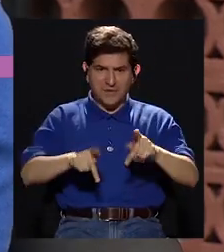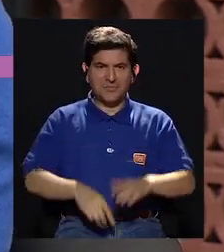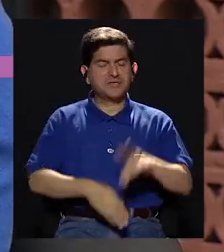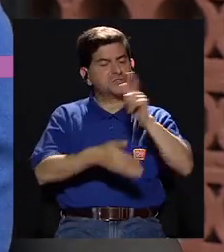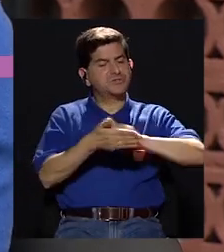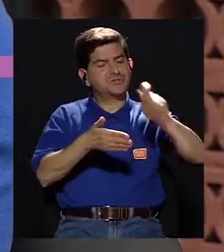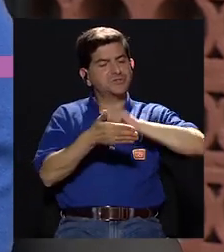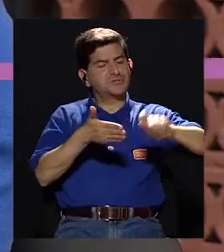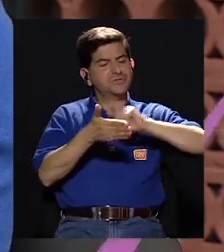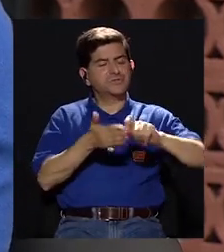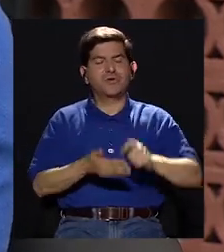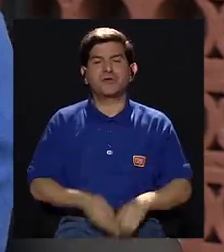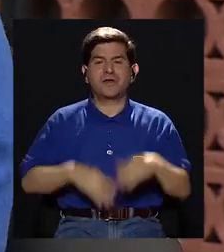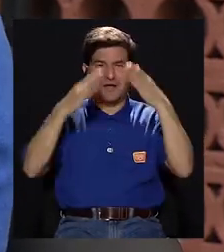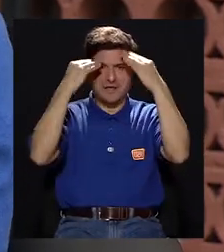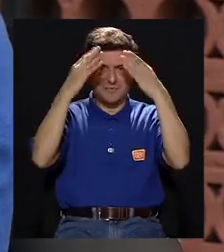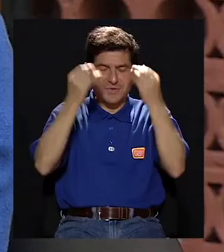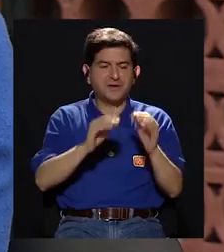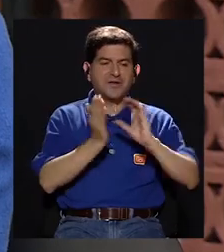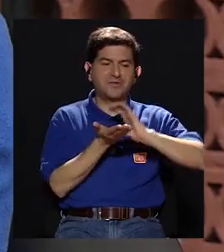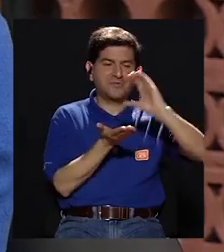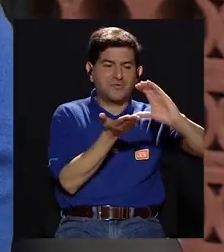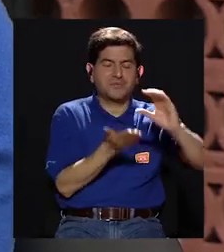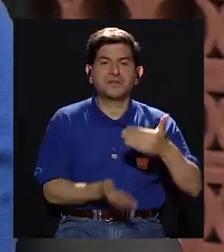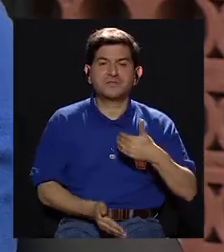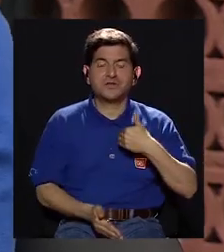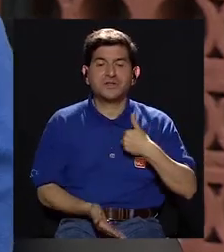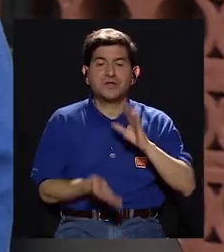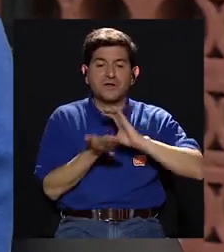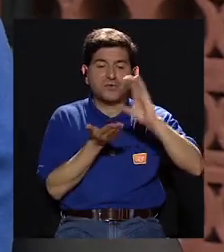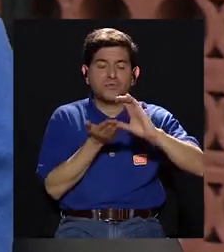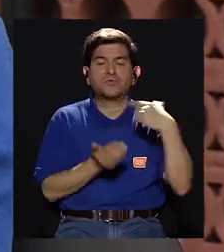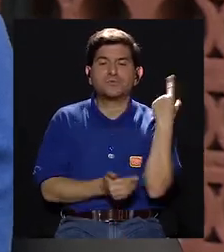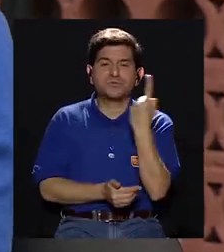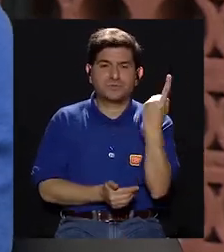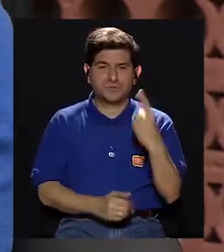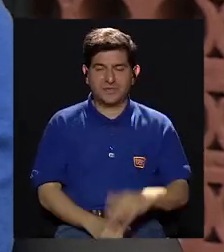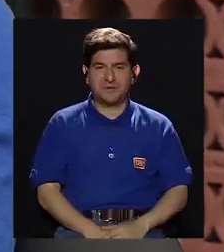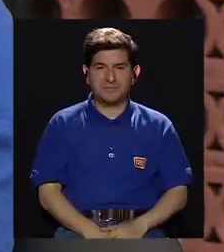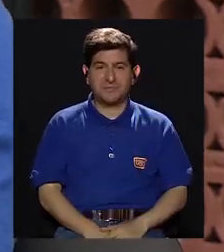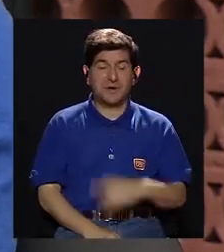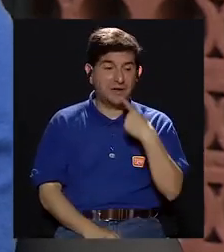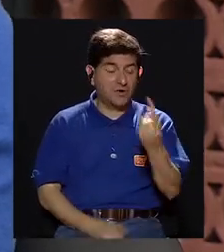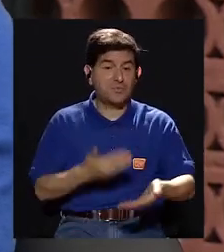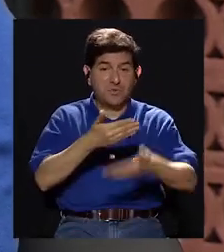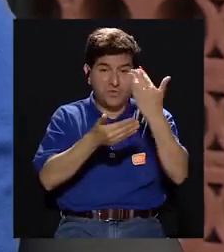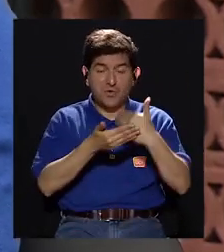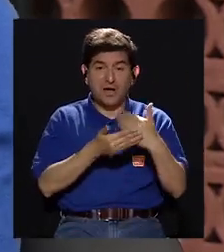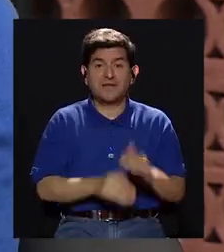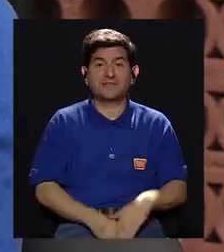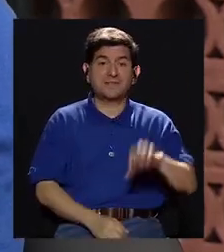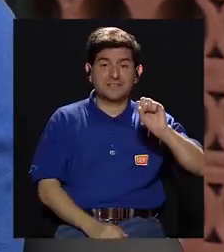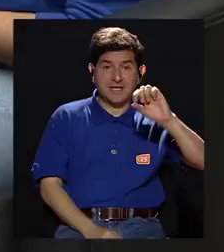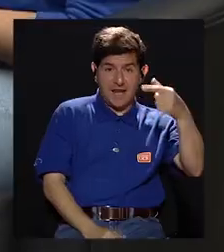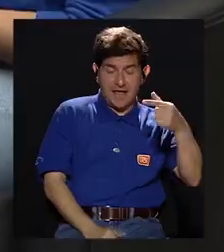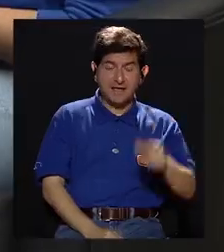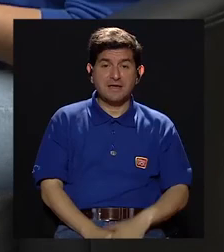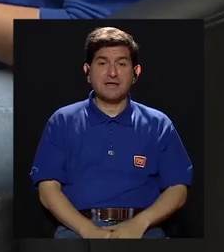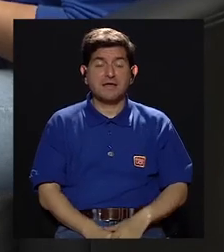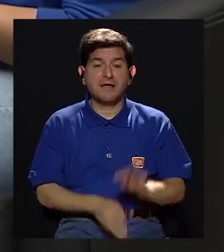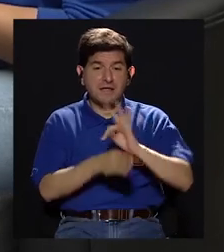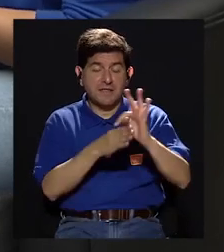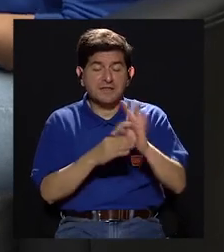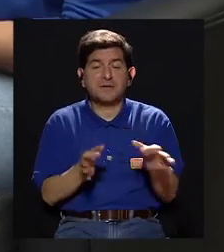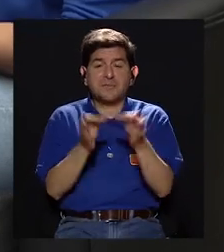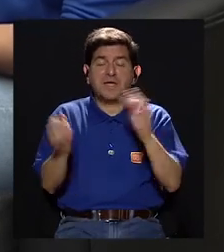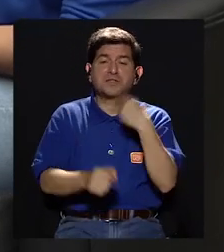que nos están escribiendo para darles la información de los cursos, estamos haciendo cursos todo el tiempo, estamos, como decía ahora Saraí también, estamos dando